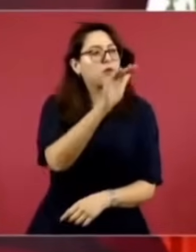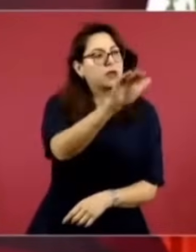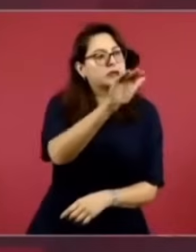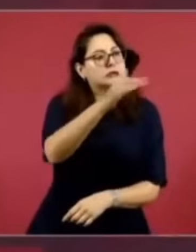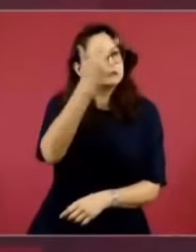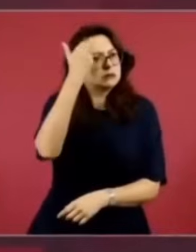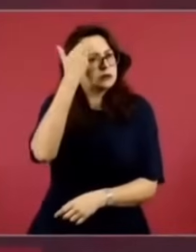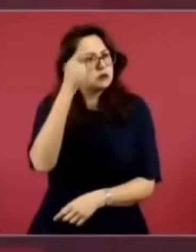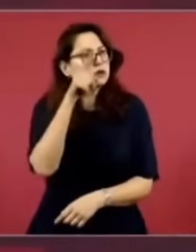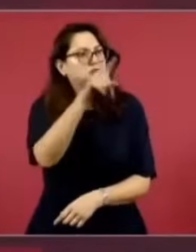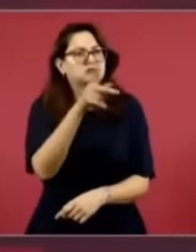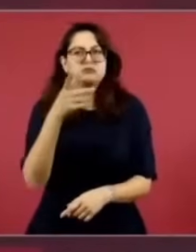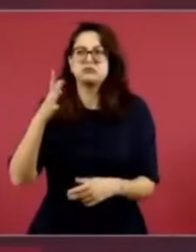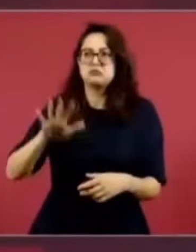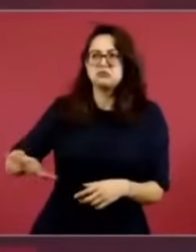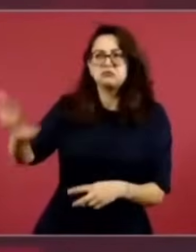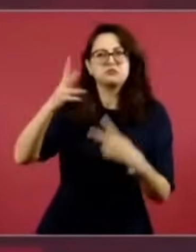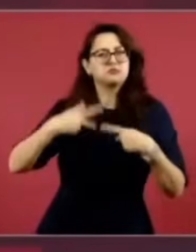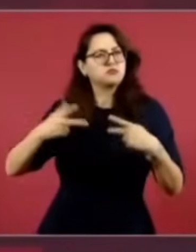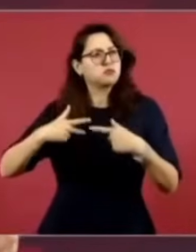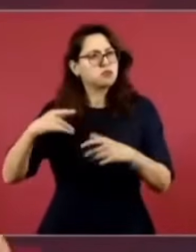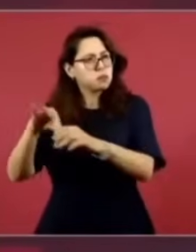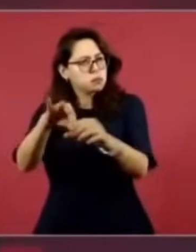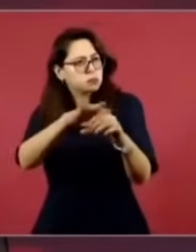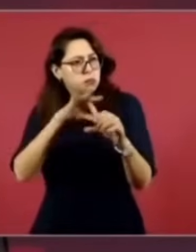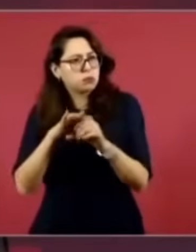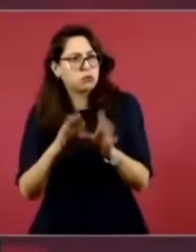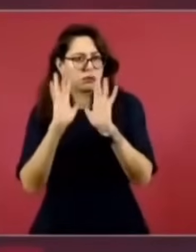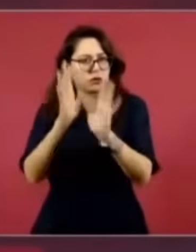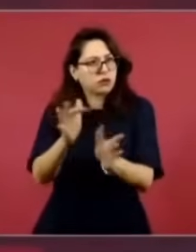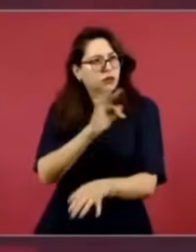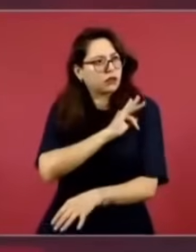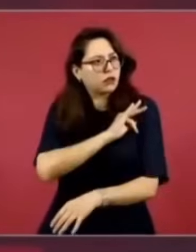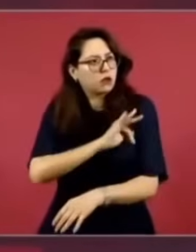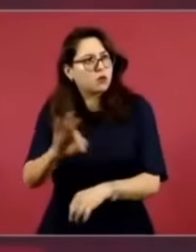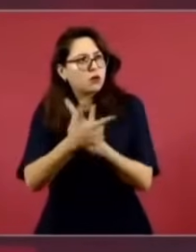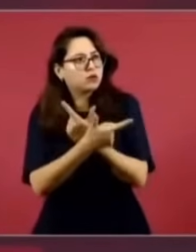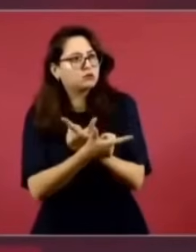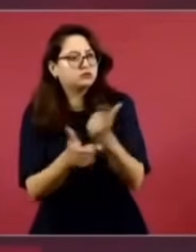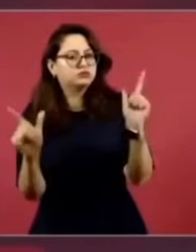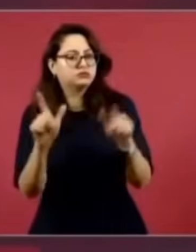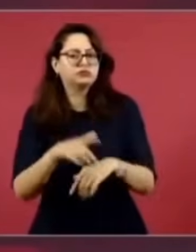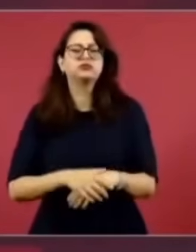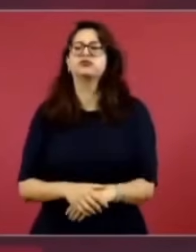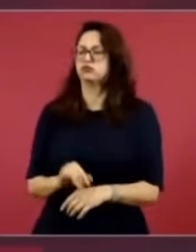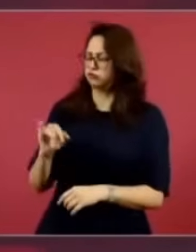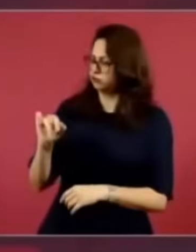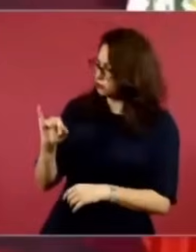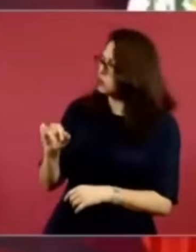Y formalmente, demagógicamente, Porfirio contestó que sí,